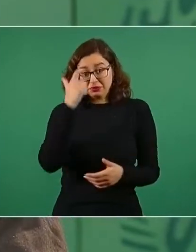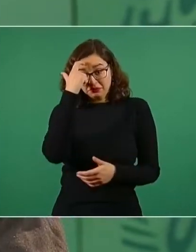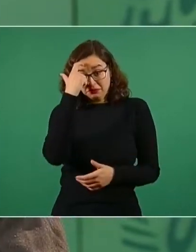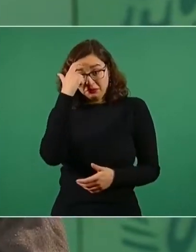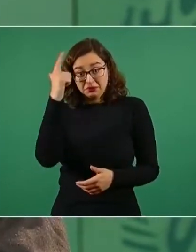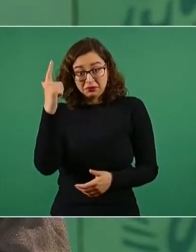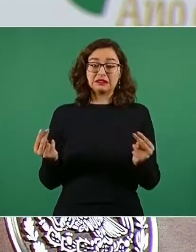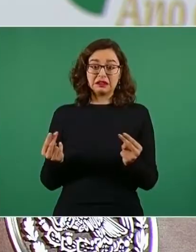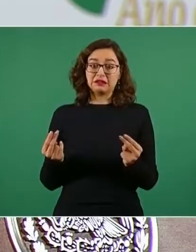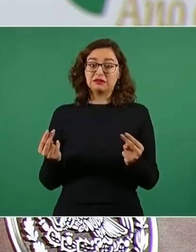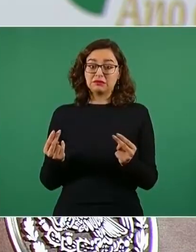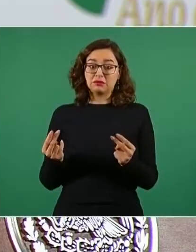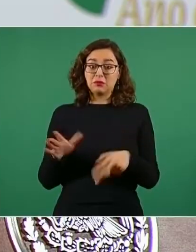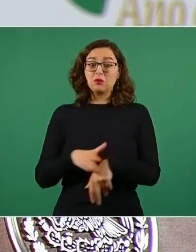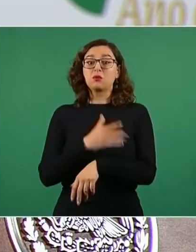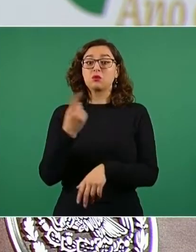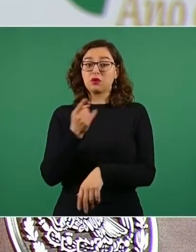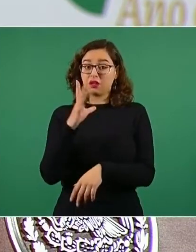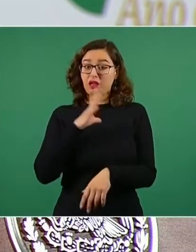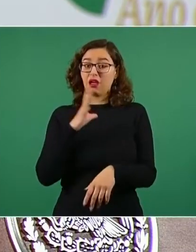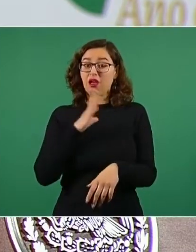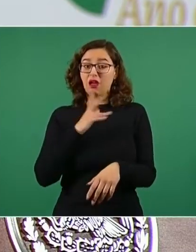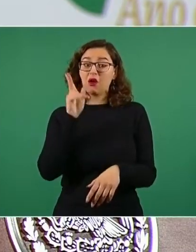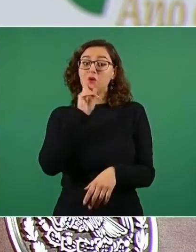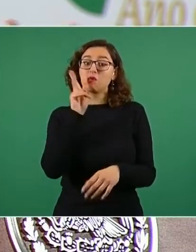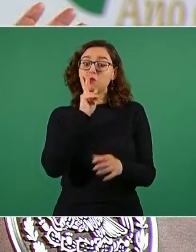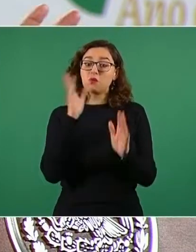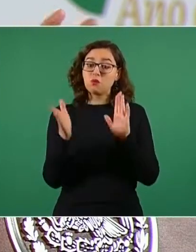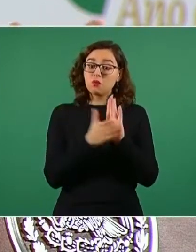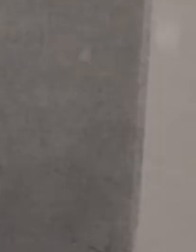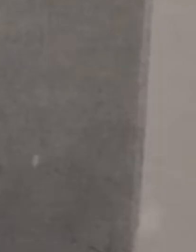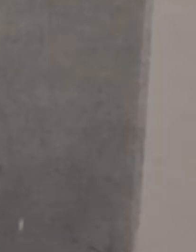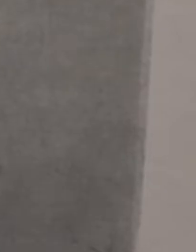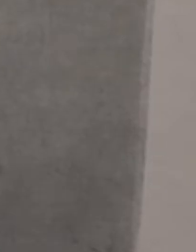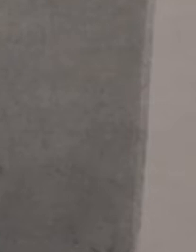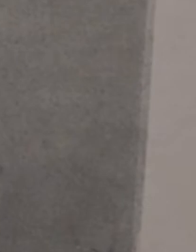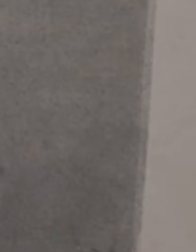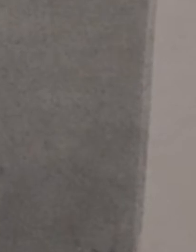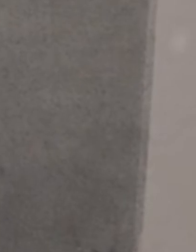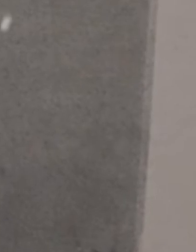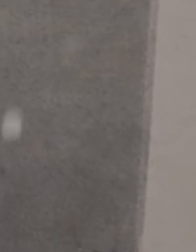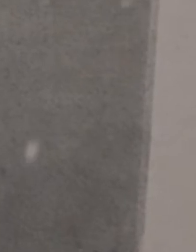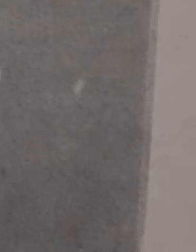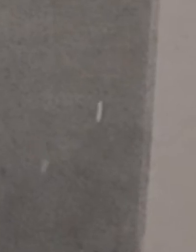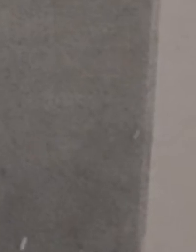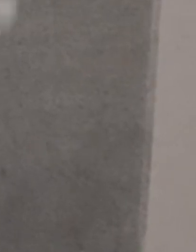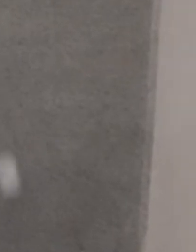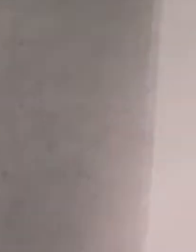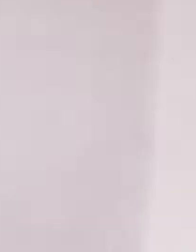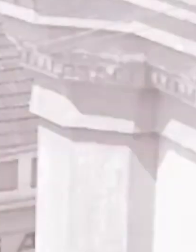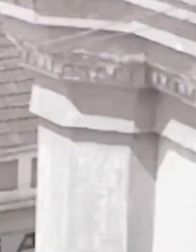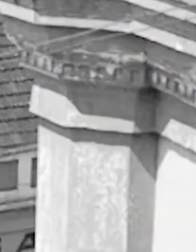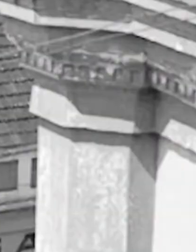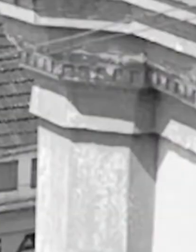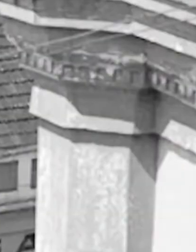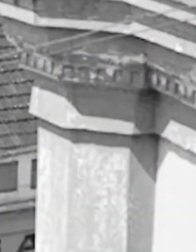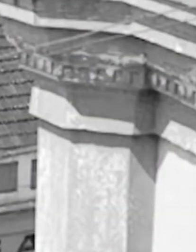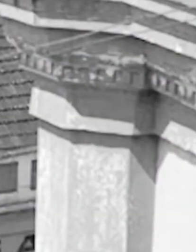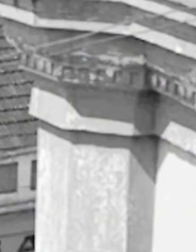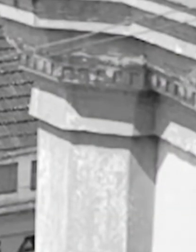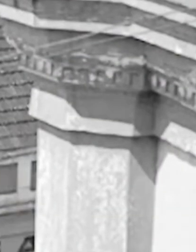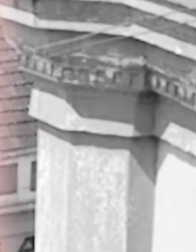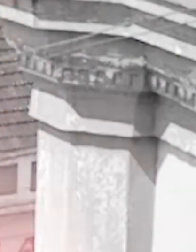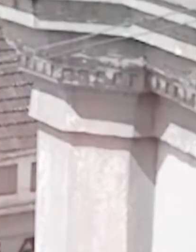así es Tabasco y no como lo pintan, al destacar la frase célebre del general Francisco J. Mújica que hay que